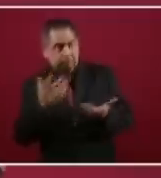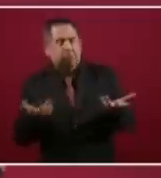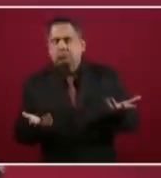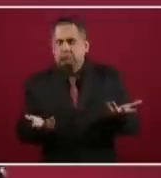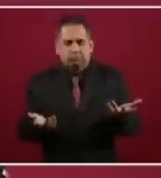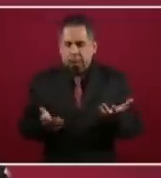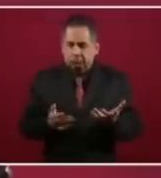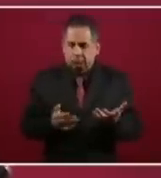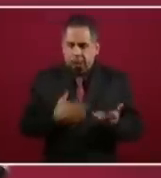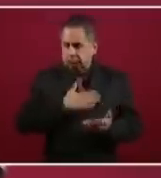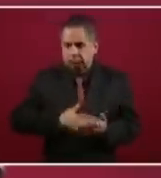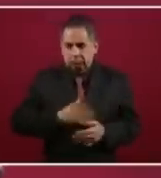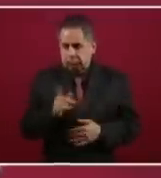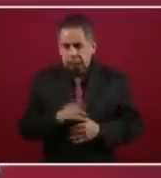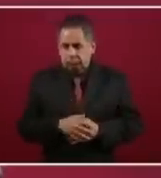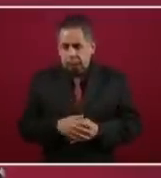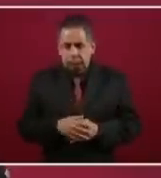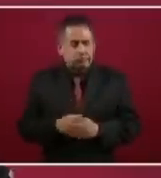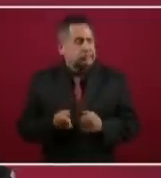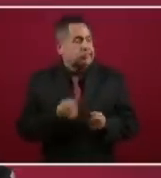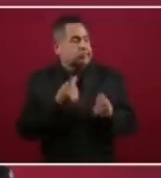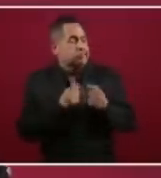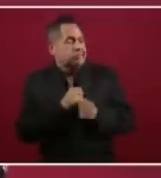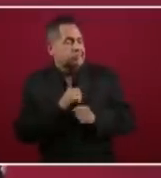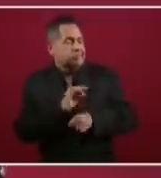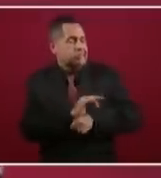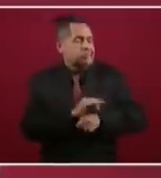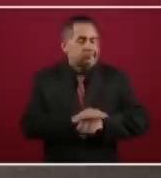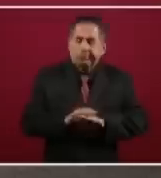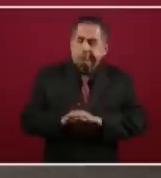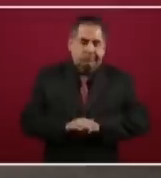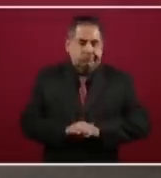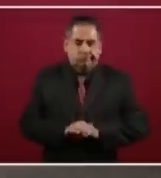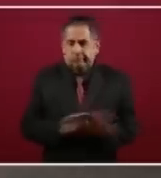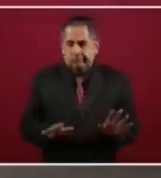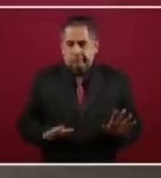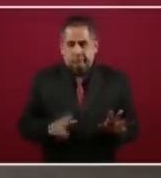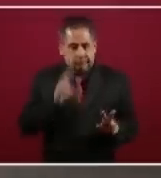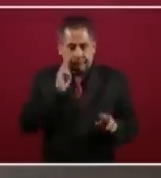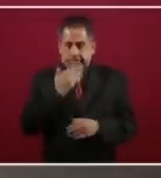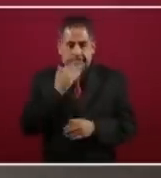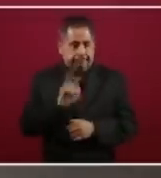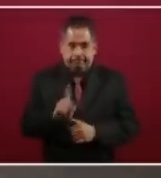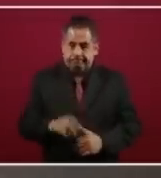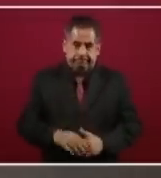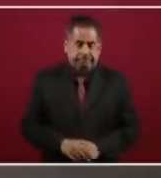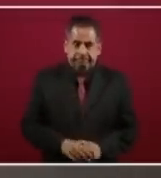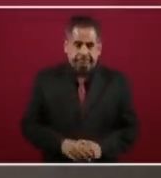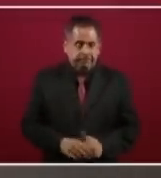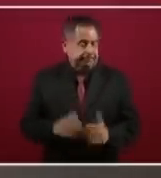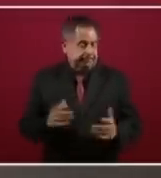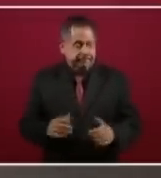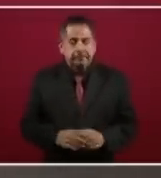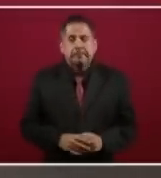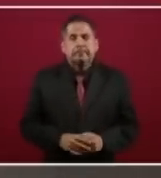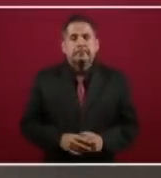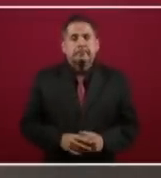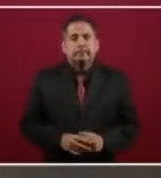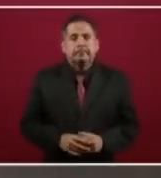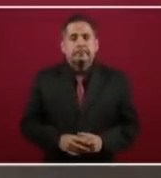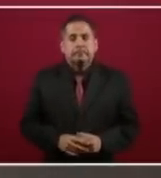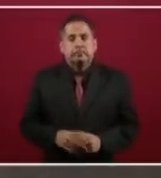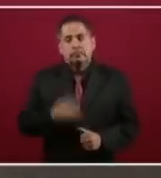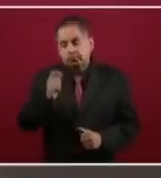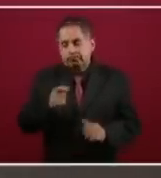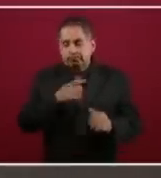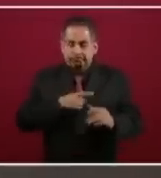y que haya privilegios, eso no se ve bien, entonces